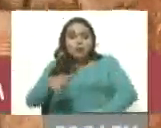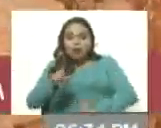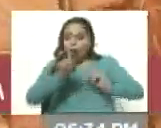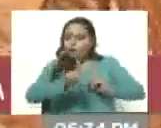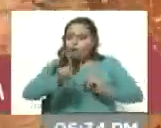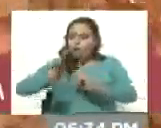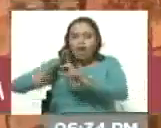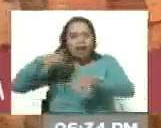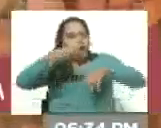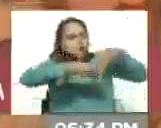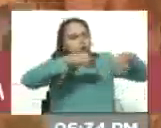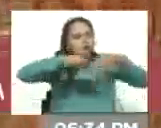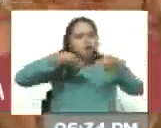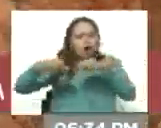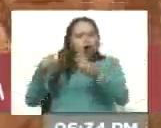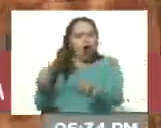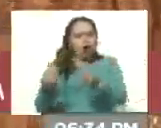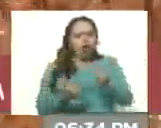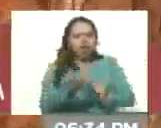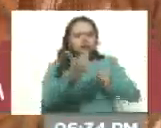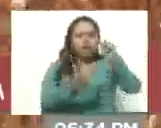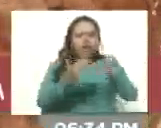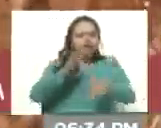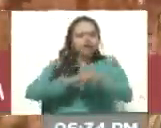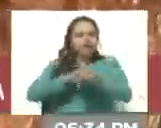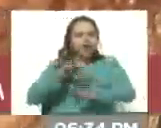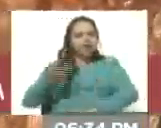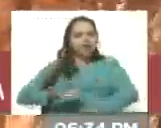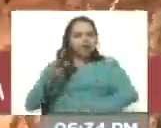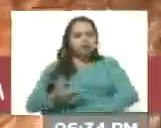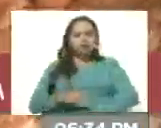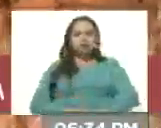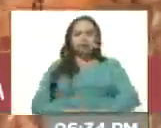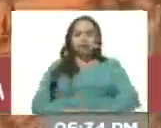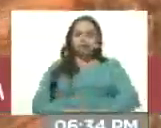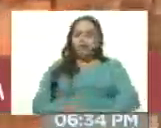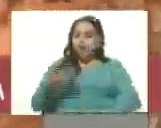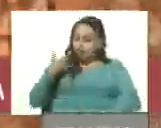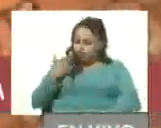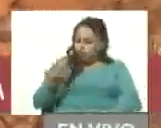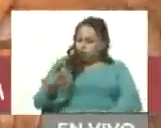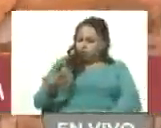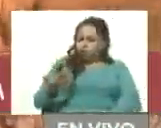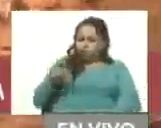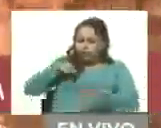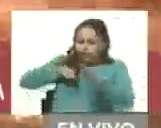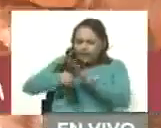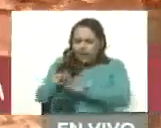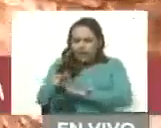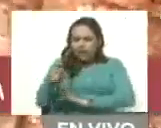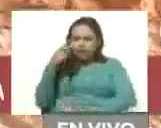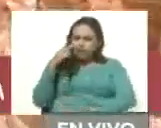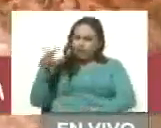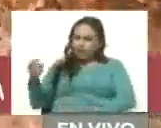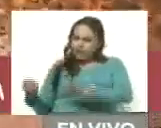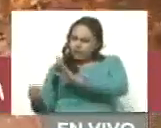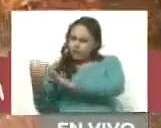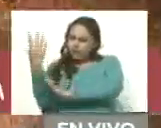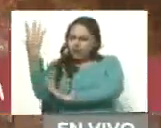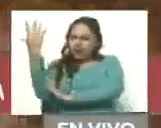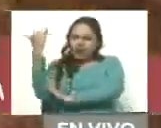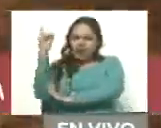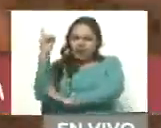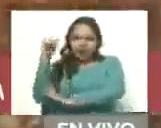cómo eran estos sistemas y por qué son tan importantes ingenieros cuando entré me llamó mucho la atención esta mata que está en esa esquina se va a